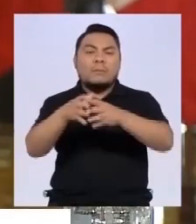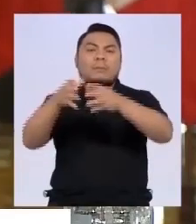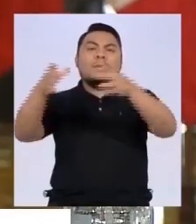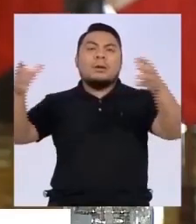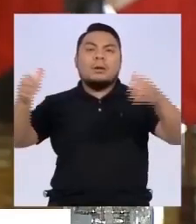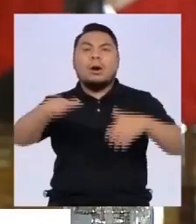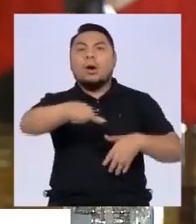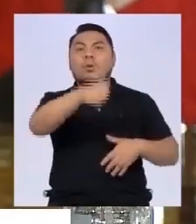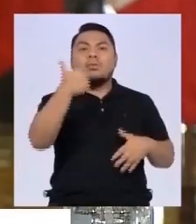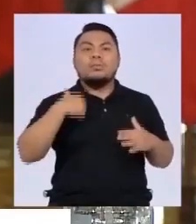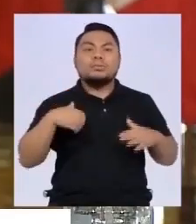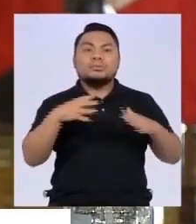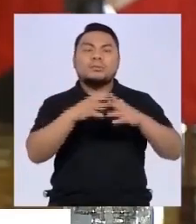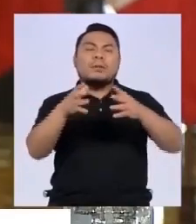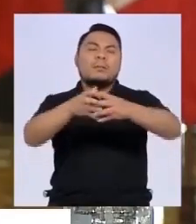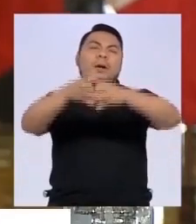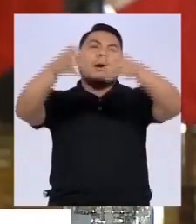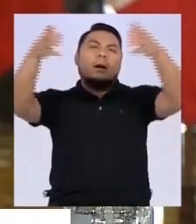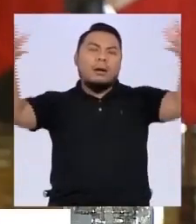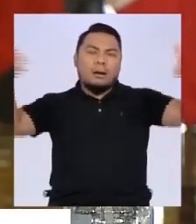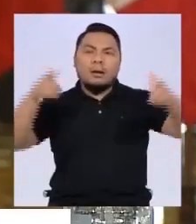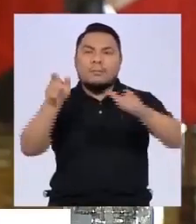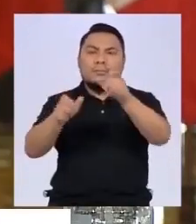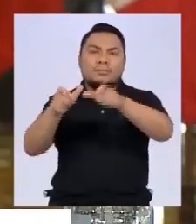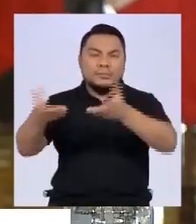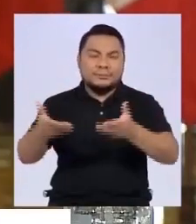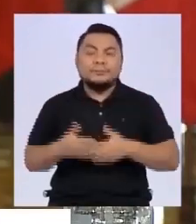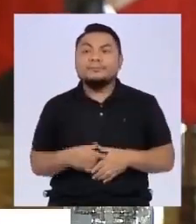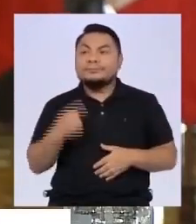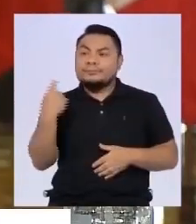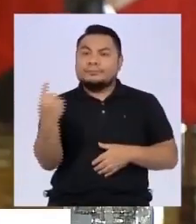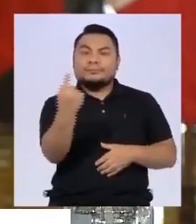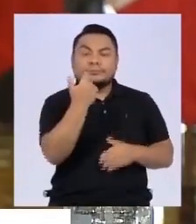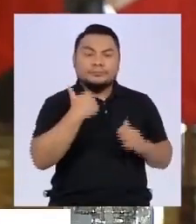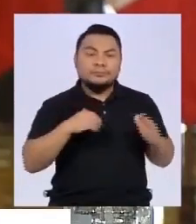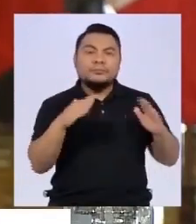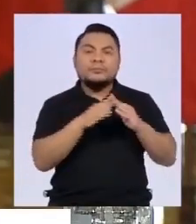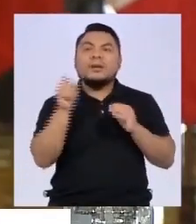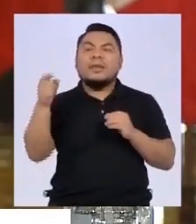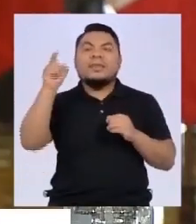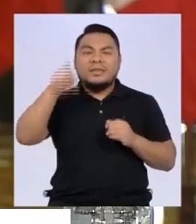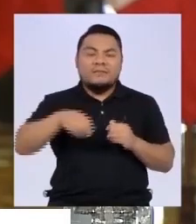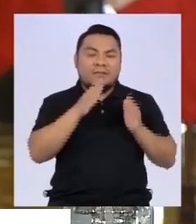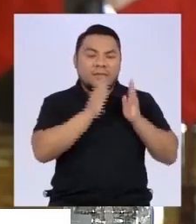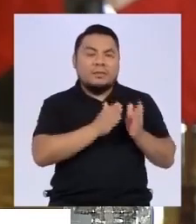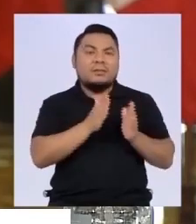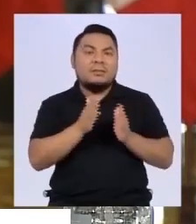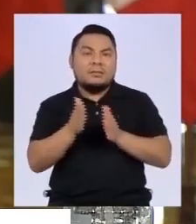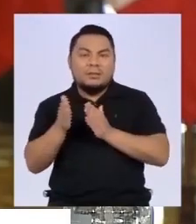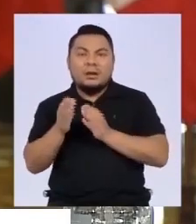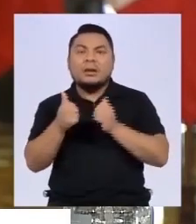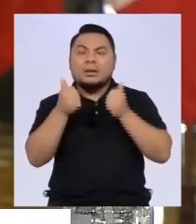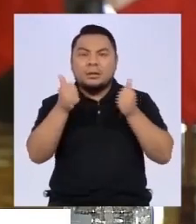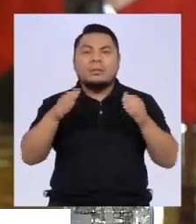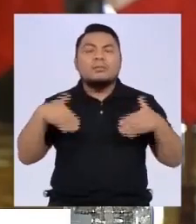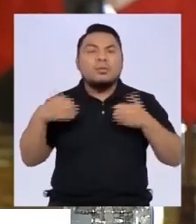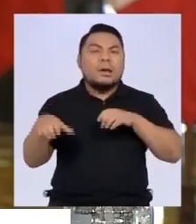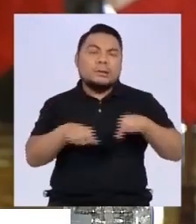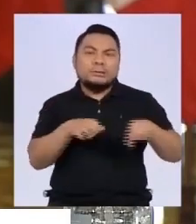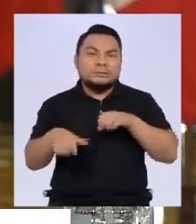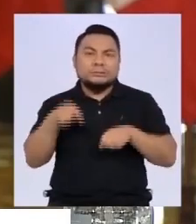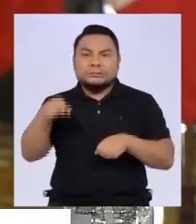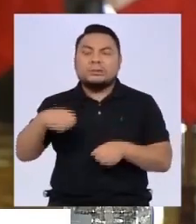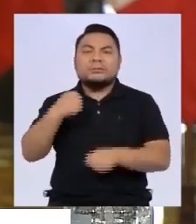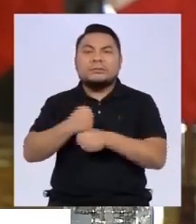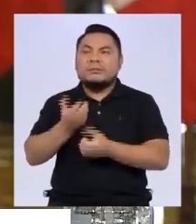muy grandes. Para cada tipo de municipio deberá haber una organización ad hoc, adecuada para poder hacer